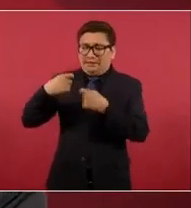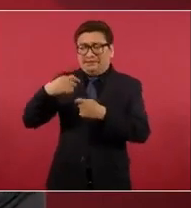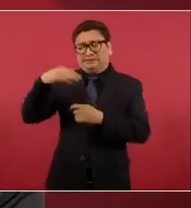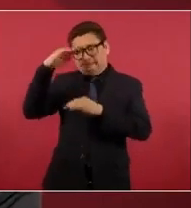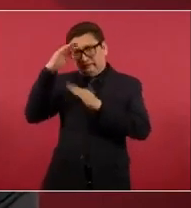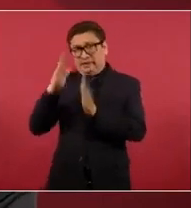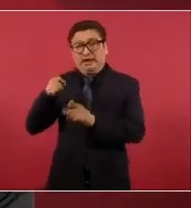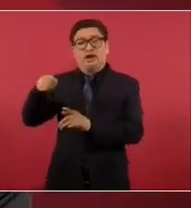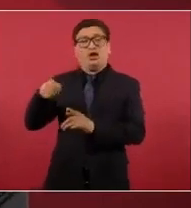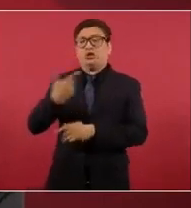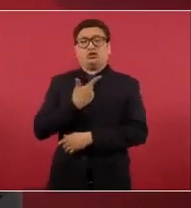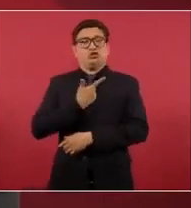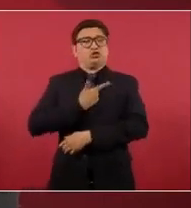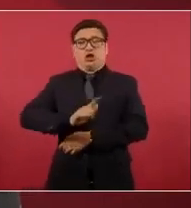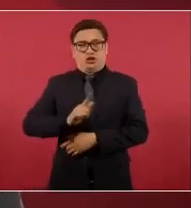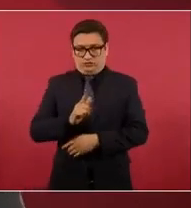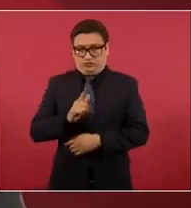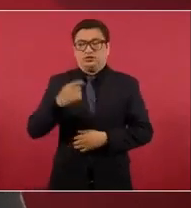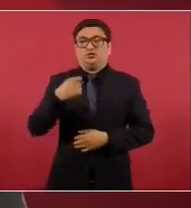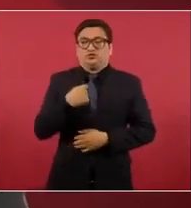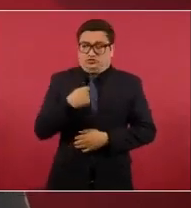ejemplo más claro de lo que estoy